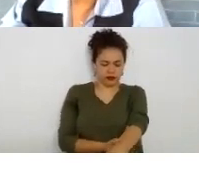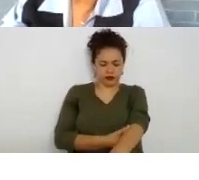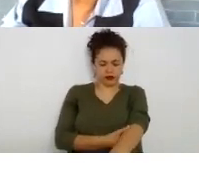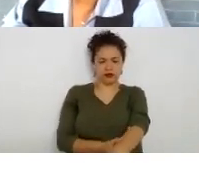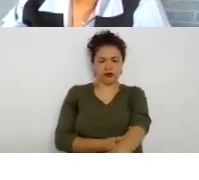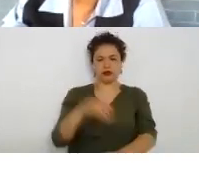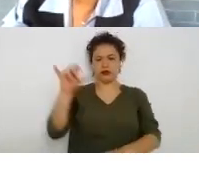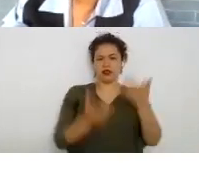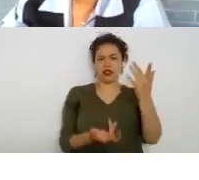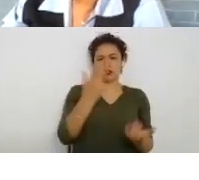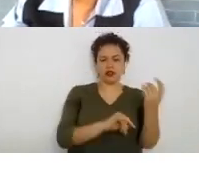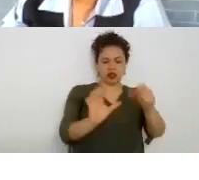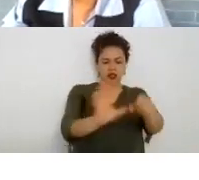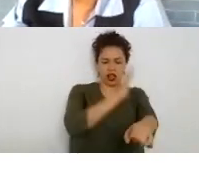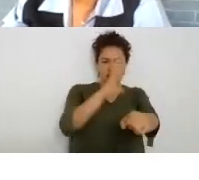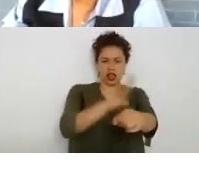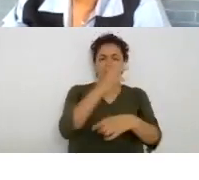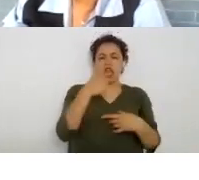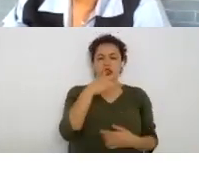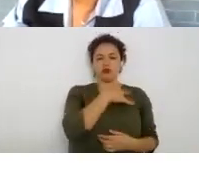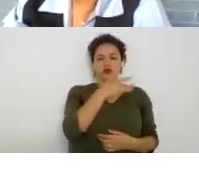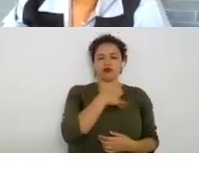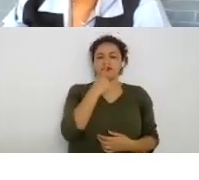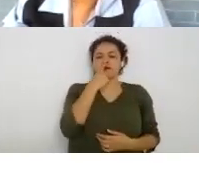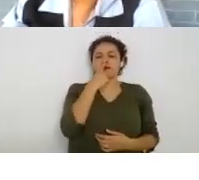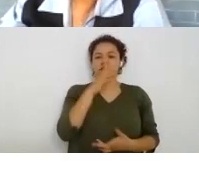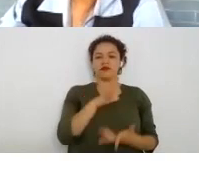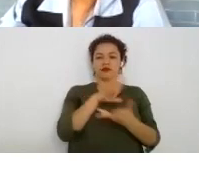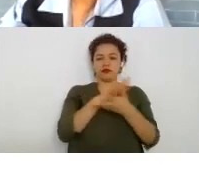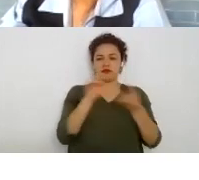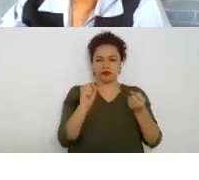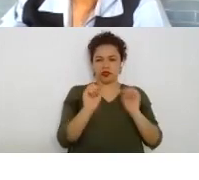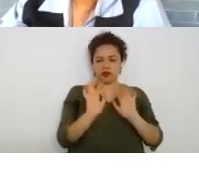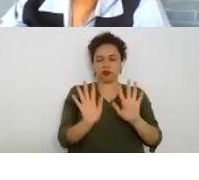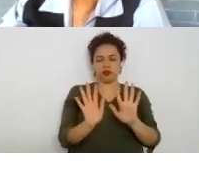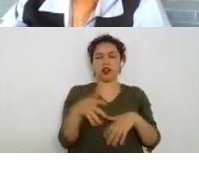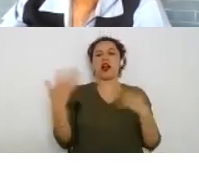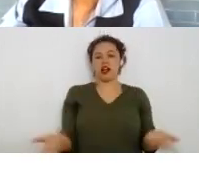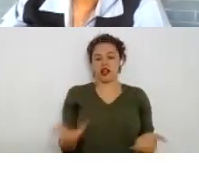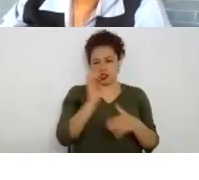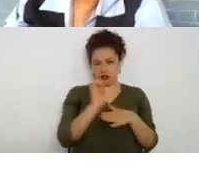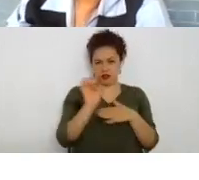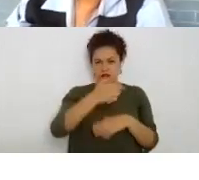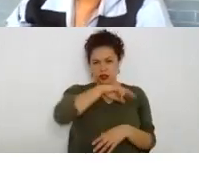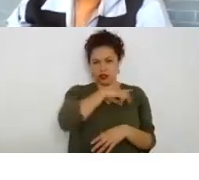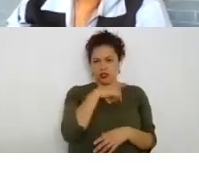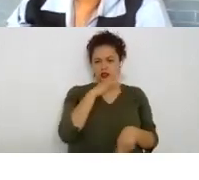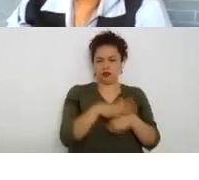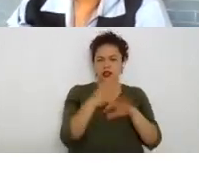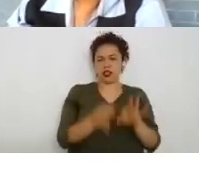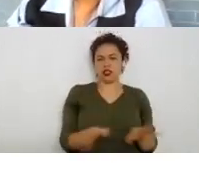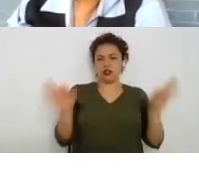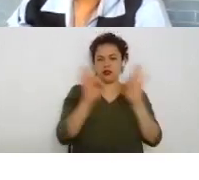eléctricas normalmente desembocan en lo que es un paro cardiorrespiratorio. Entonces, en este caso tenemos que priorizar una